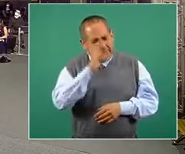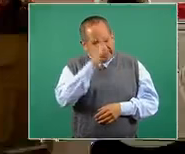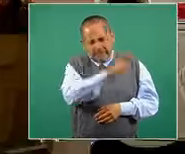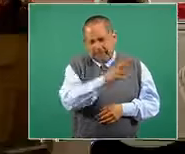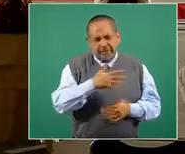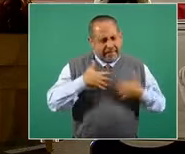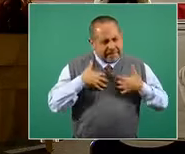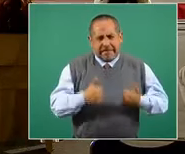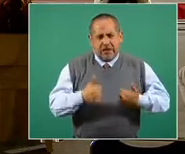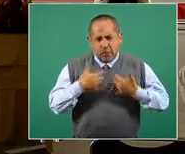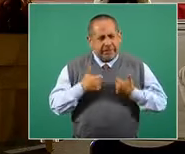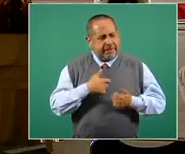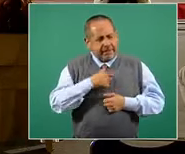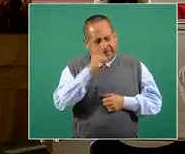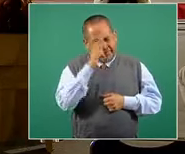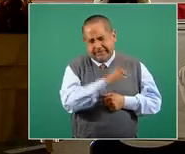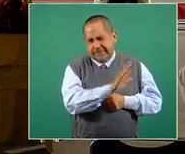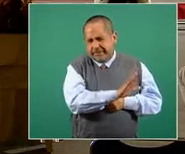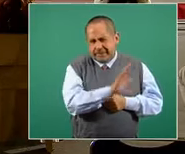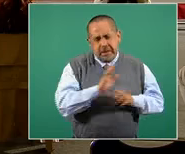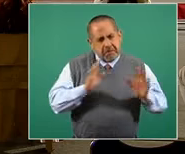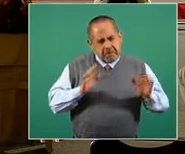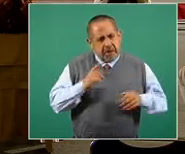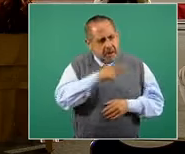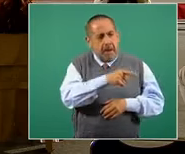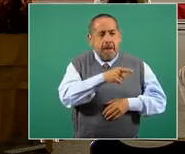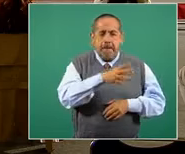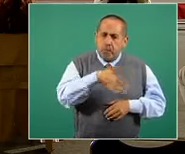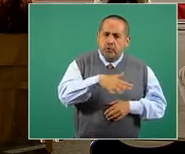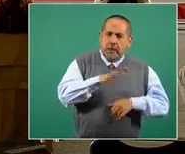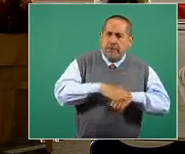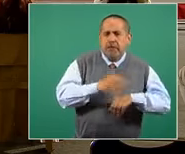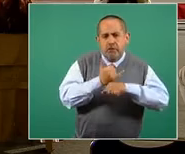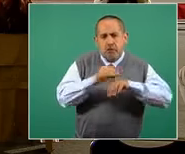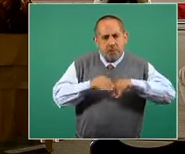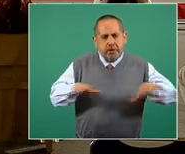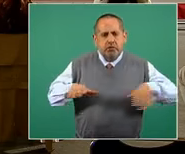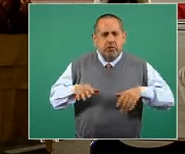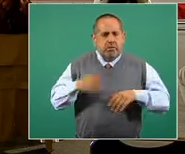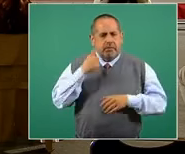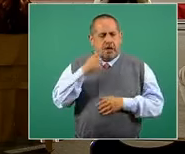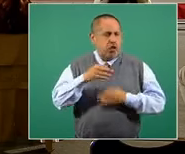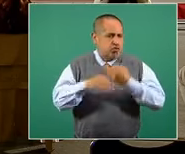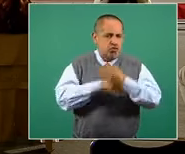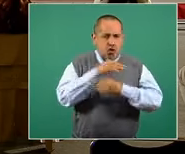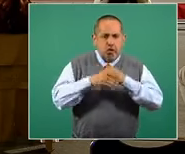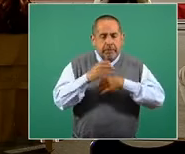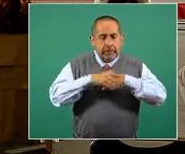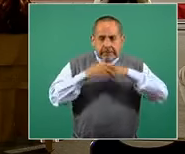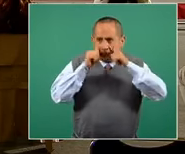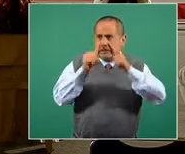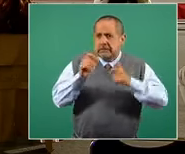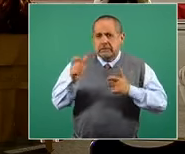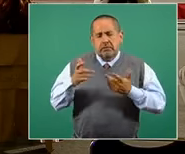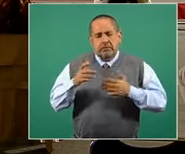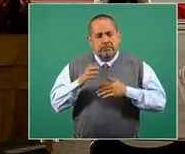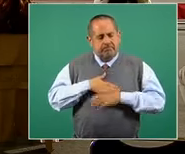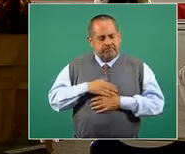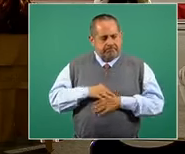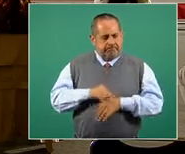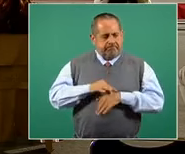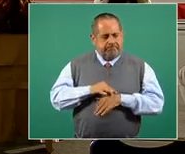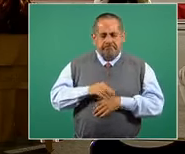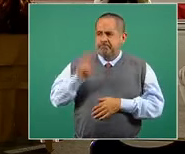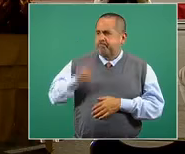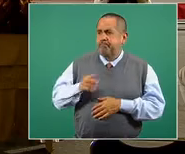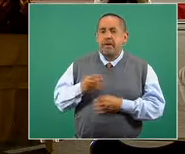personas y simplemente pues buscar más información y que todos y todas estemos más atentos a nuestra realidad